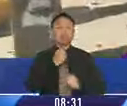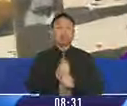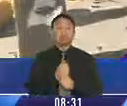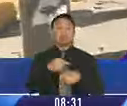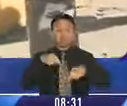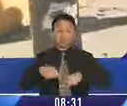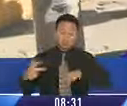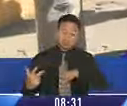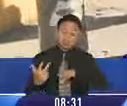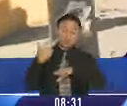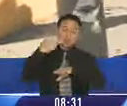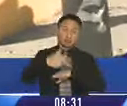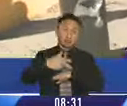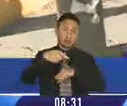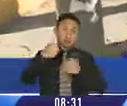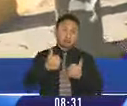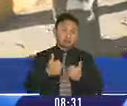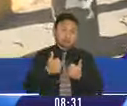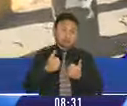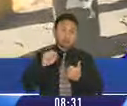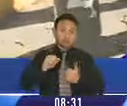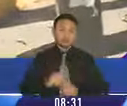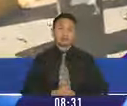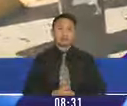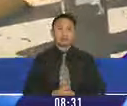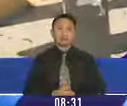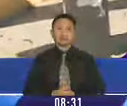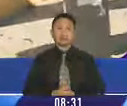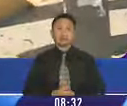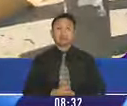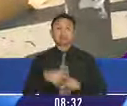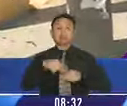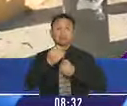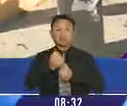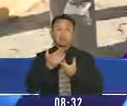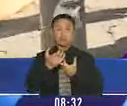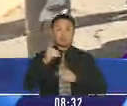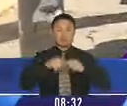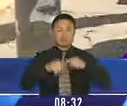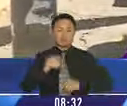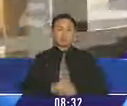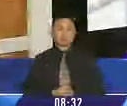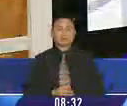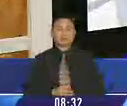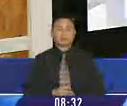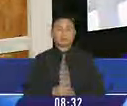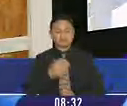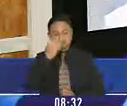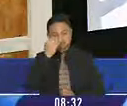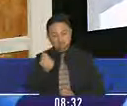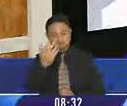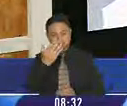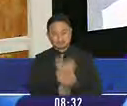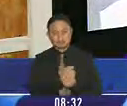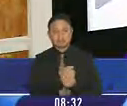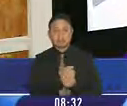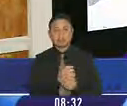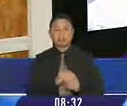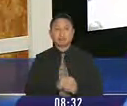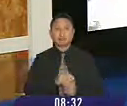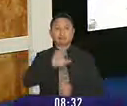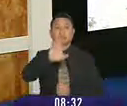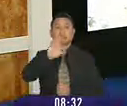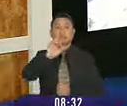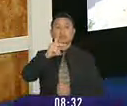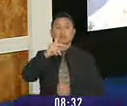un rompevelocidades que sí daba resultados. Con esta información regresamos con ustedes. Buenos días. Don Topo, el duro de la información.